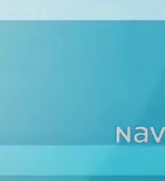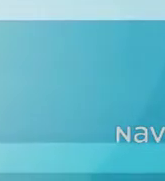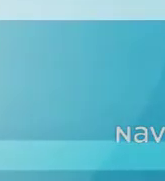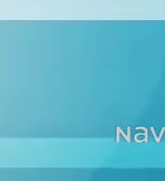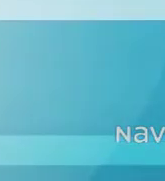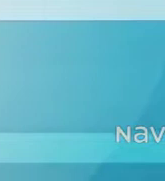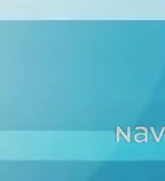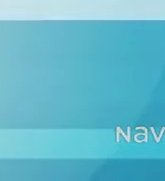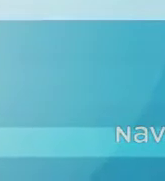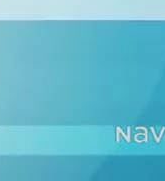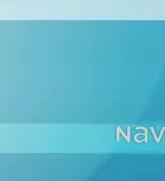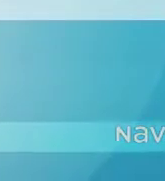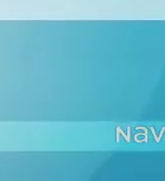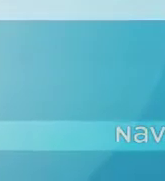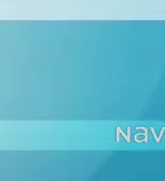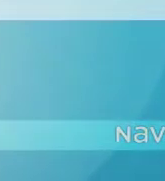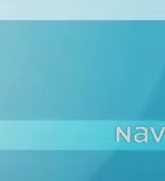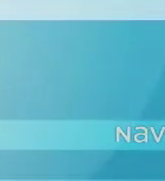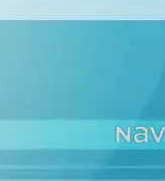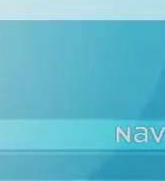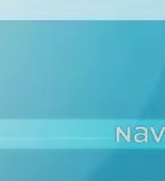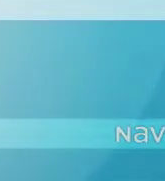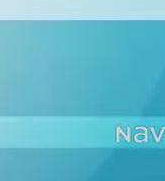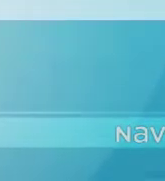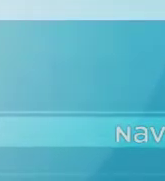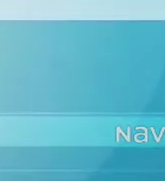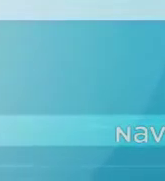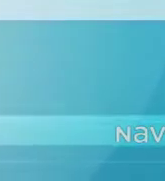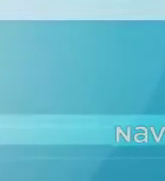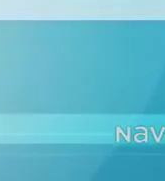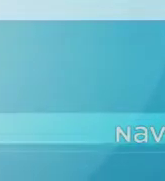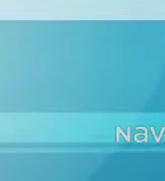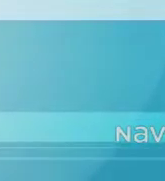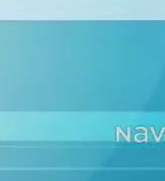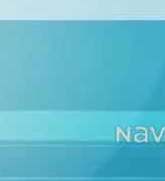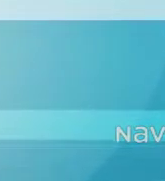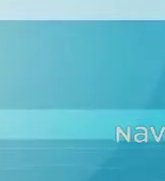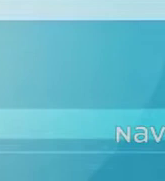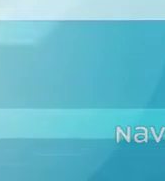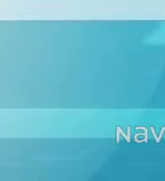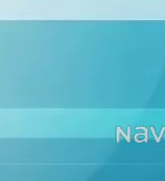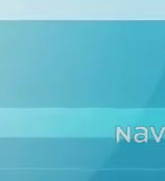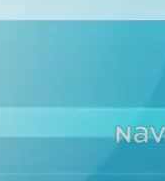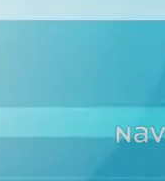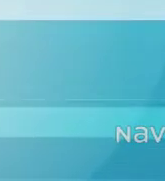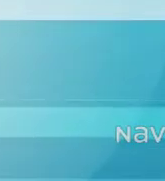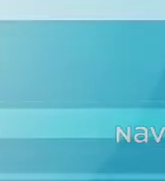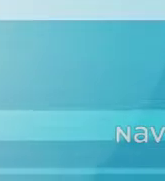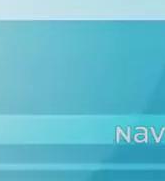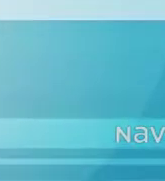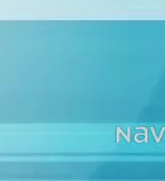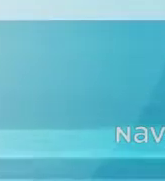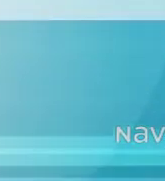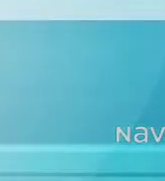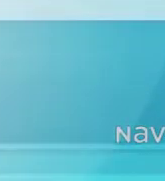Básica de Prevención de Riesgos Laborales todavía estás a tiempo de inscribirte en el curso organizado por el Servicio Navarro de Empleo que comenzará a impartirse